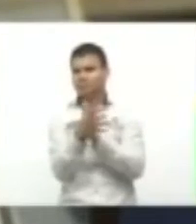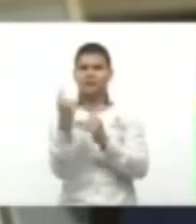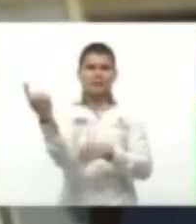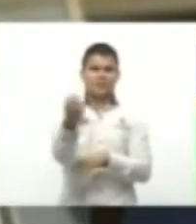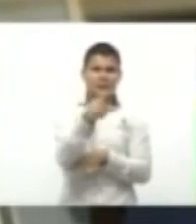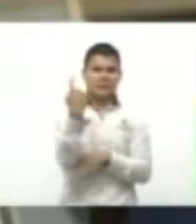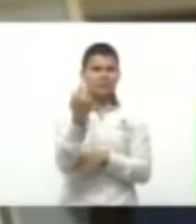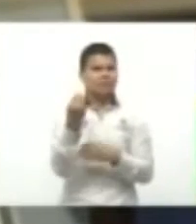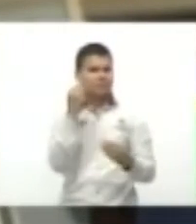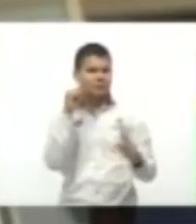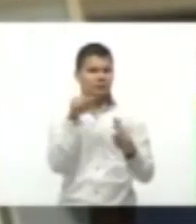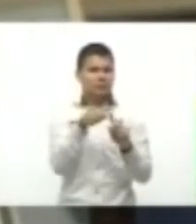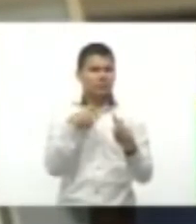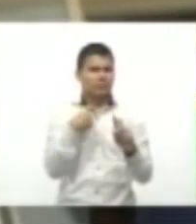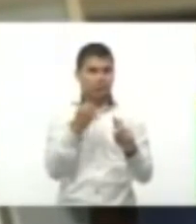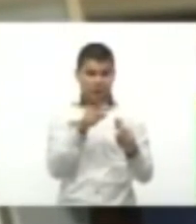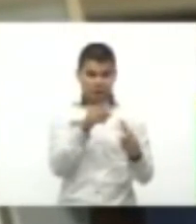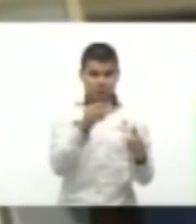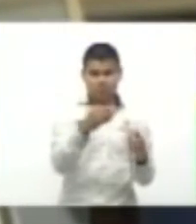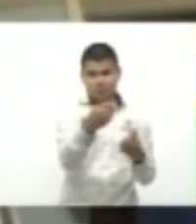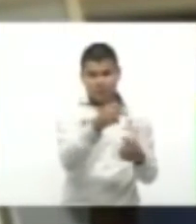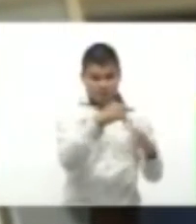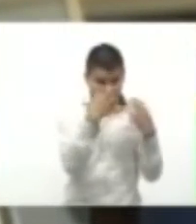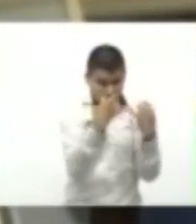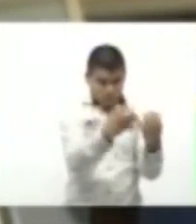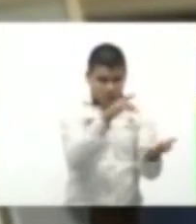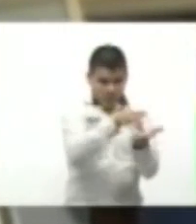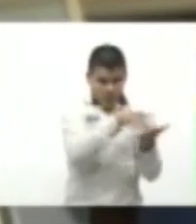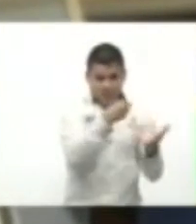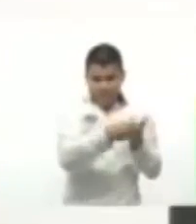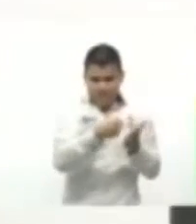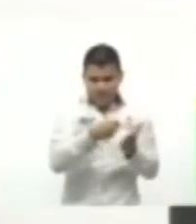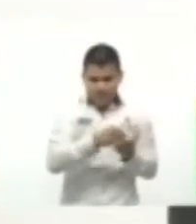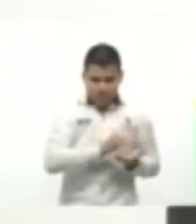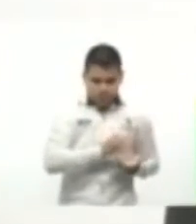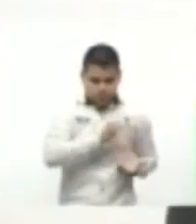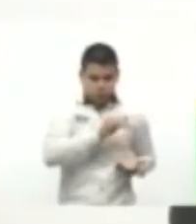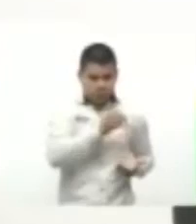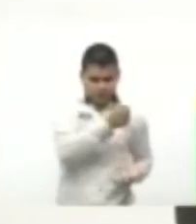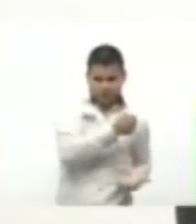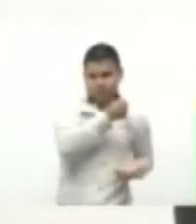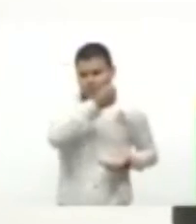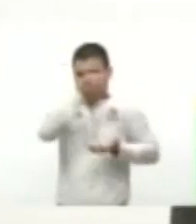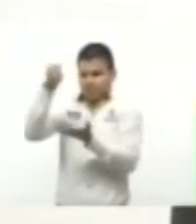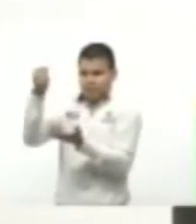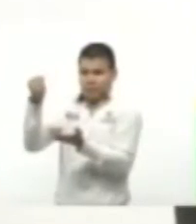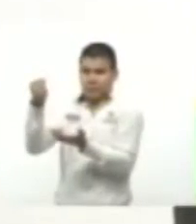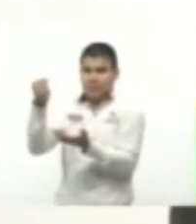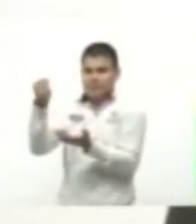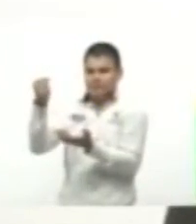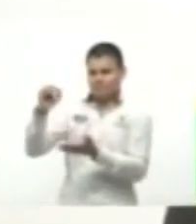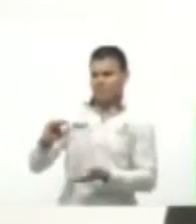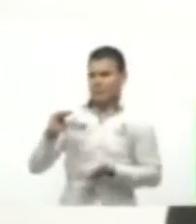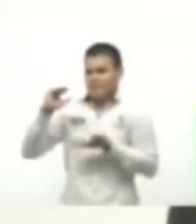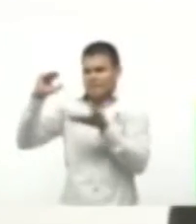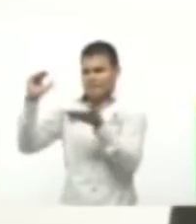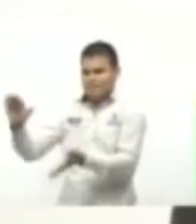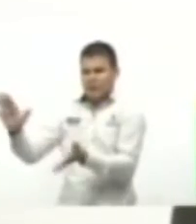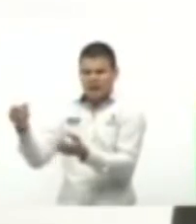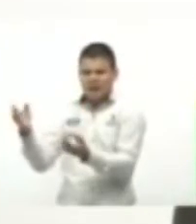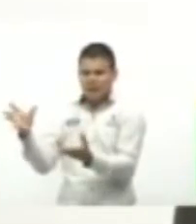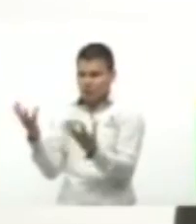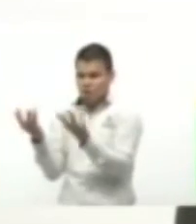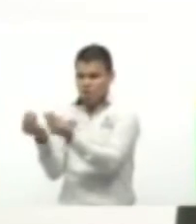fondos recaudados serán donados a una fundación para niños con síndrome de Down. Quieren transmitir un poco con la humildad que tienen, porque son